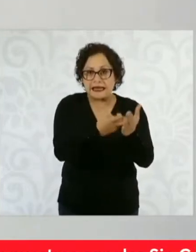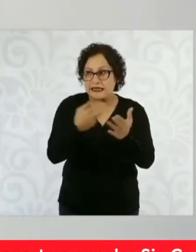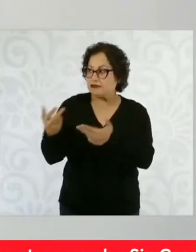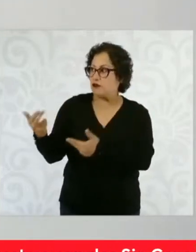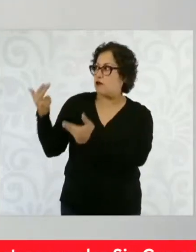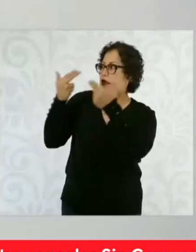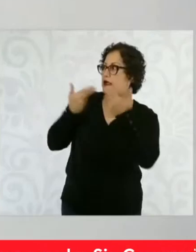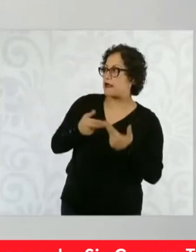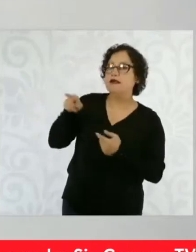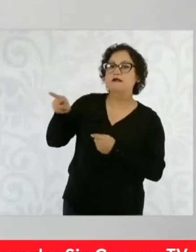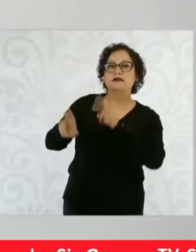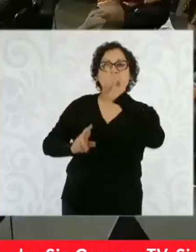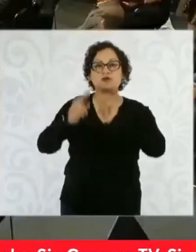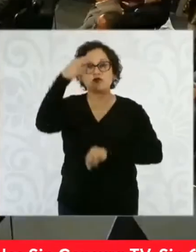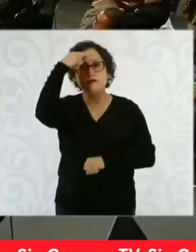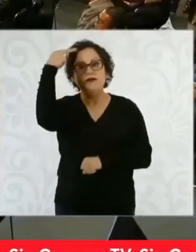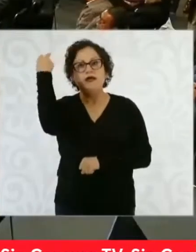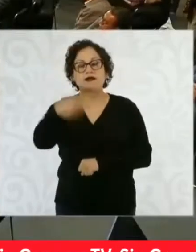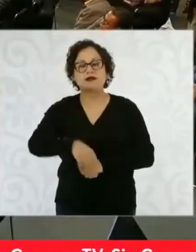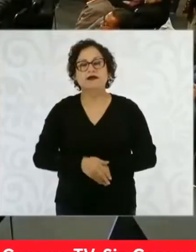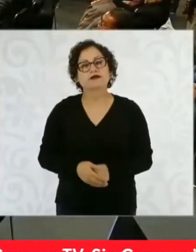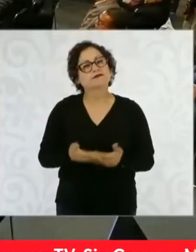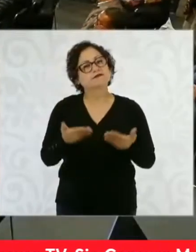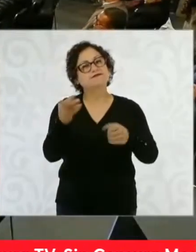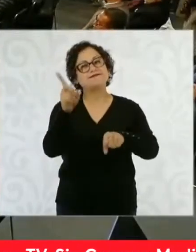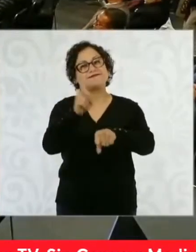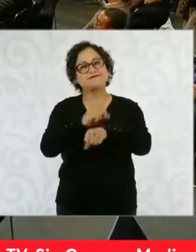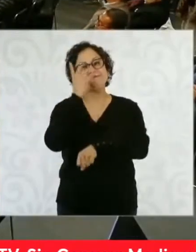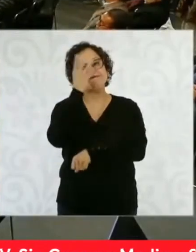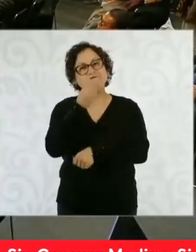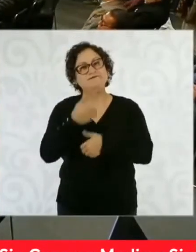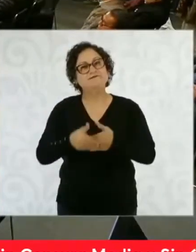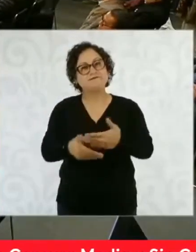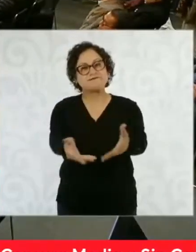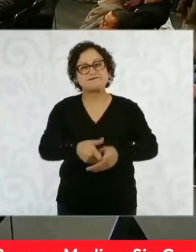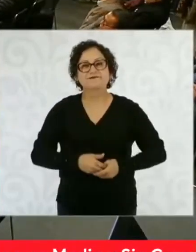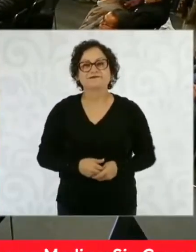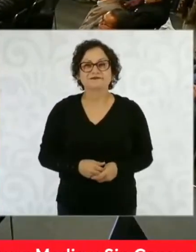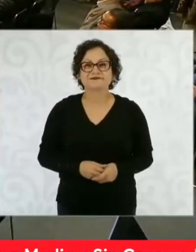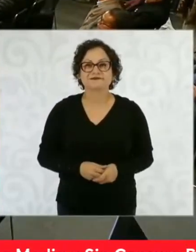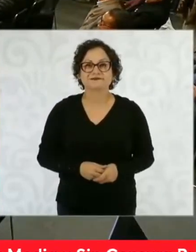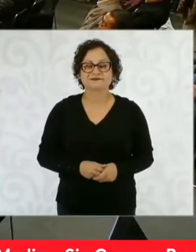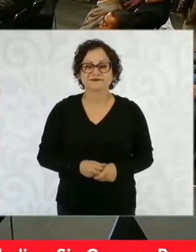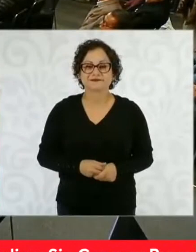nuestra Revolución Mexicana. Que tengan excelente día. Es cuanto, presidente.